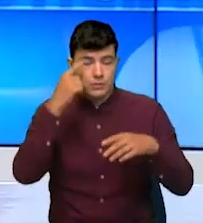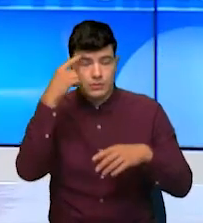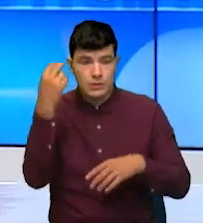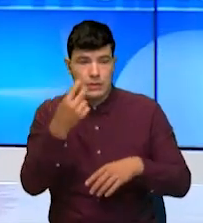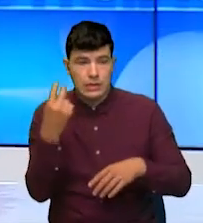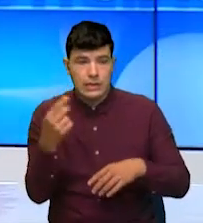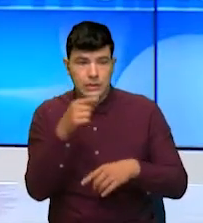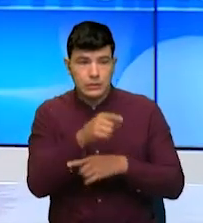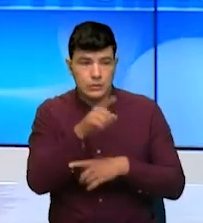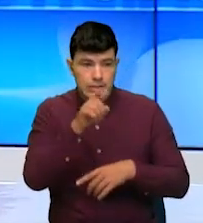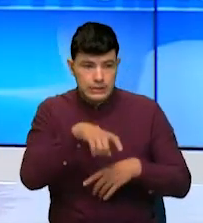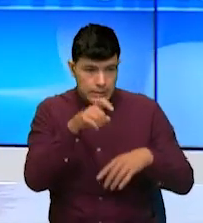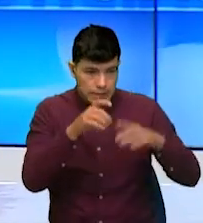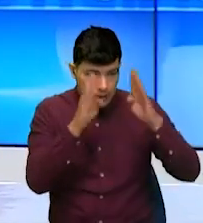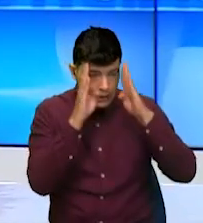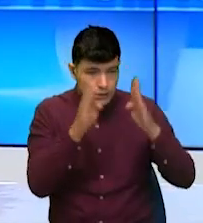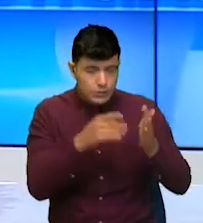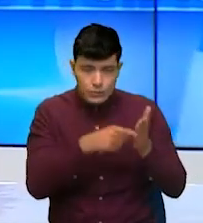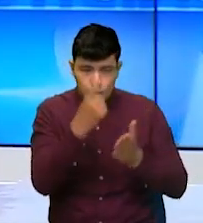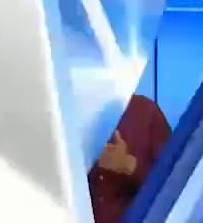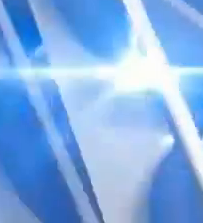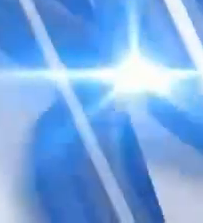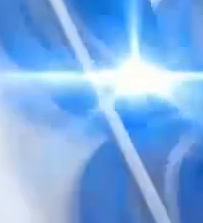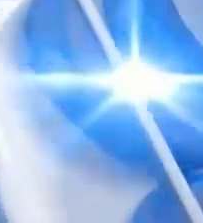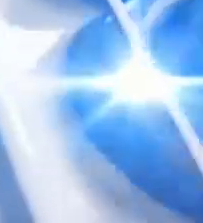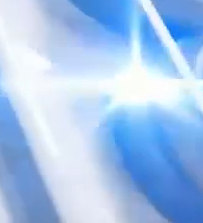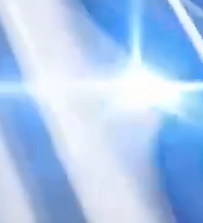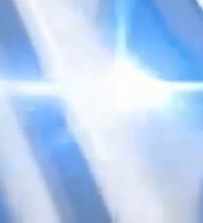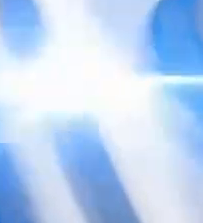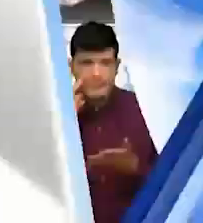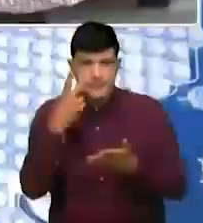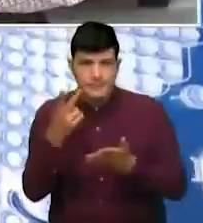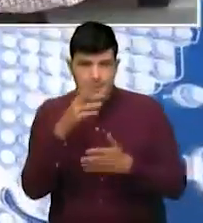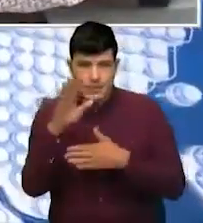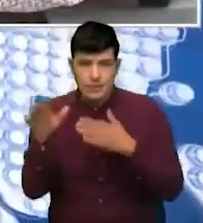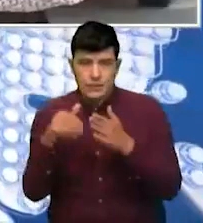inmediata pablo vázquez nos amplía la historia buenas tardes